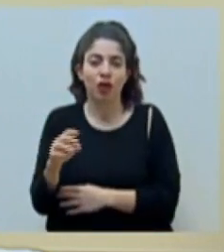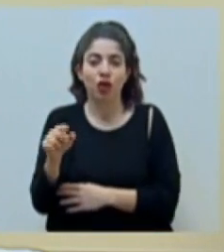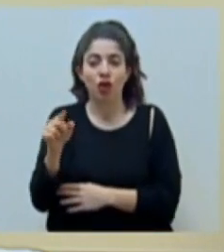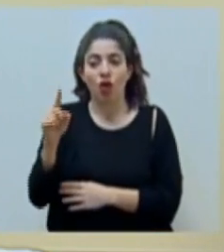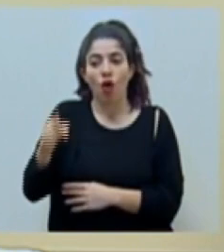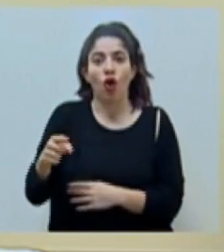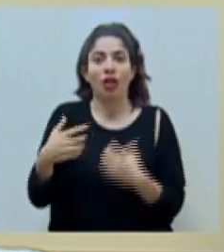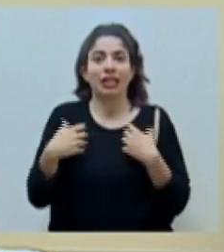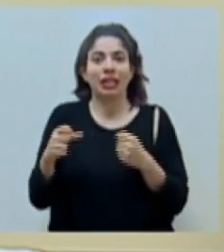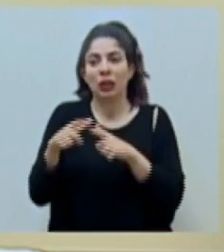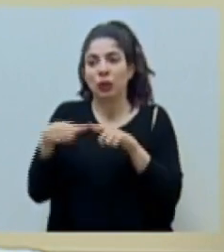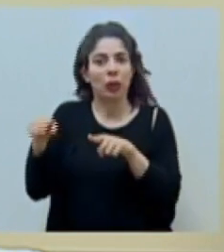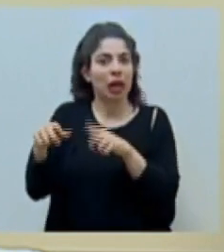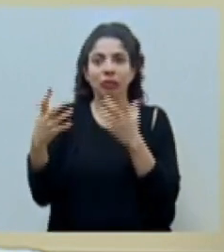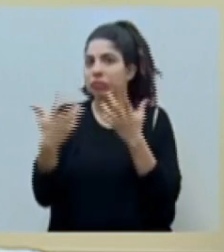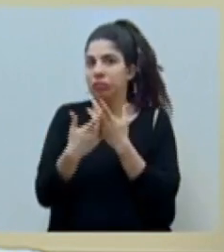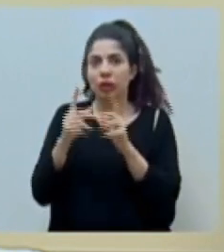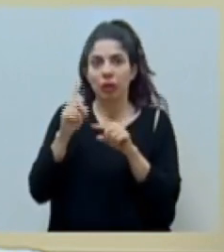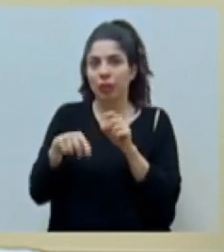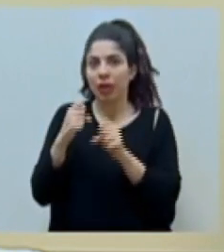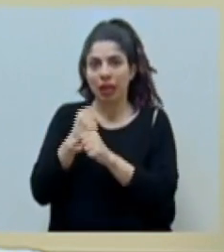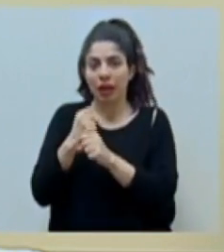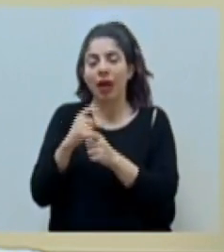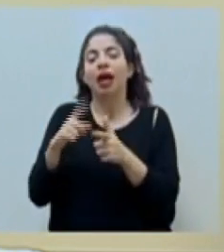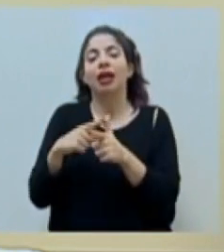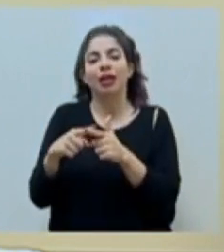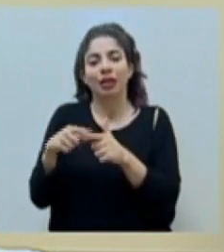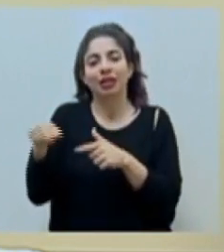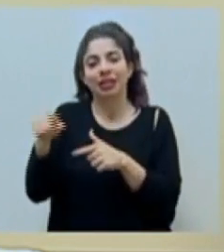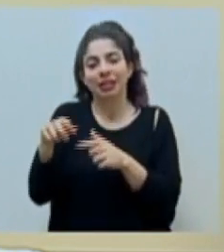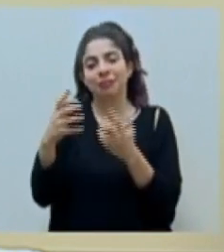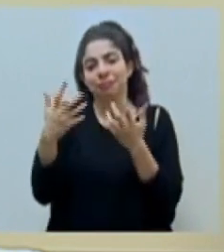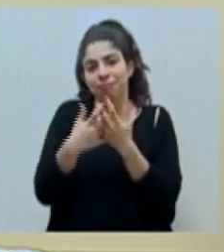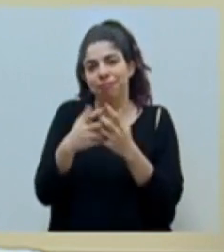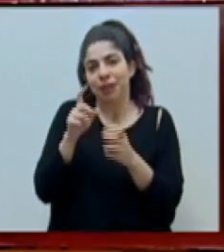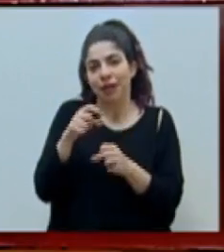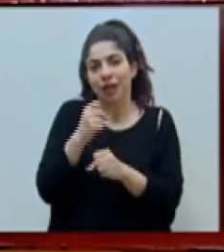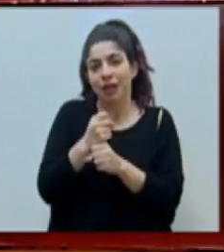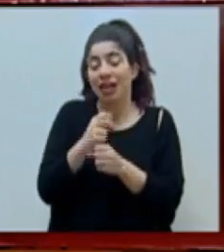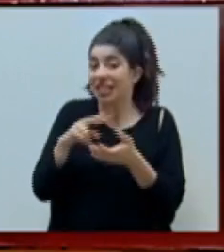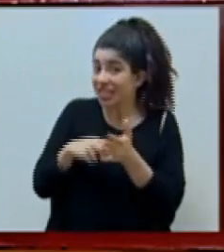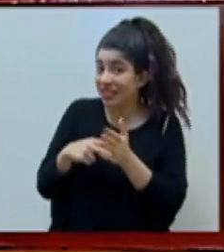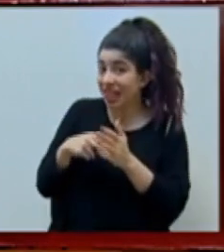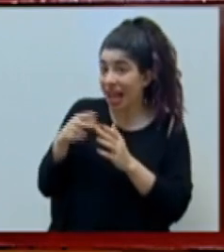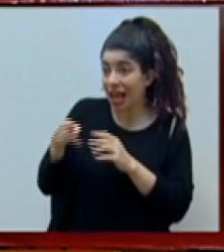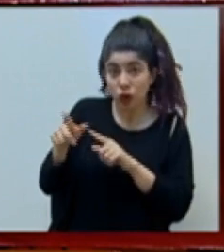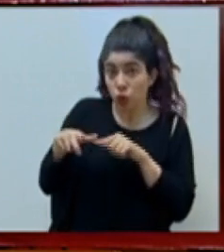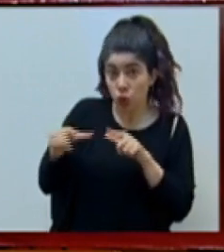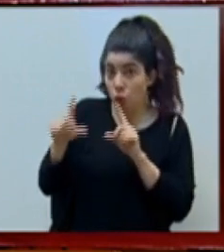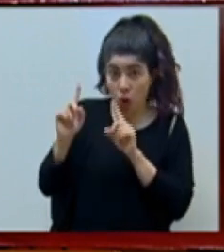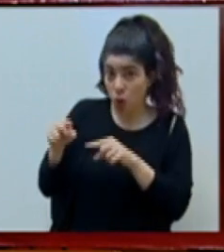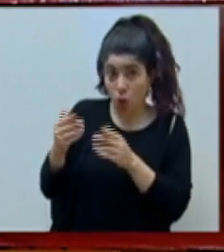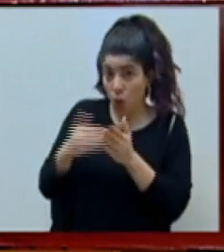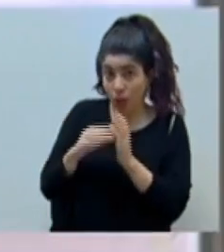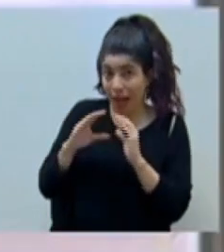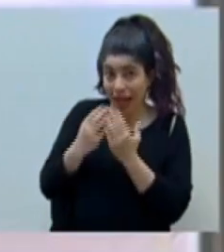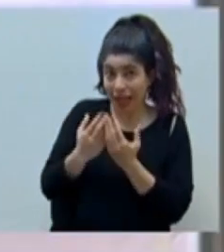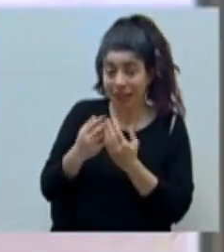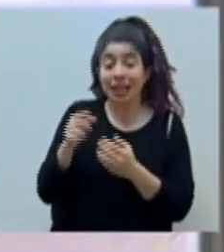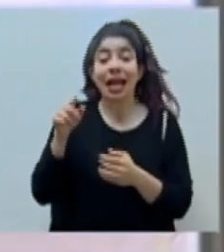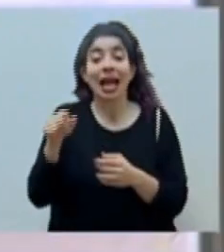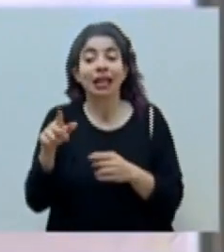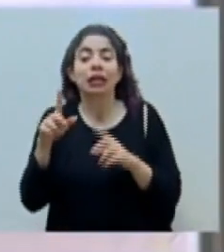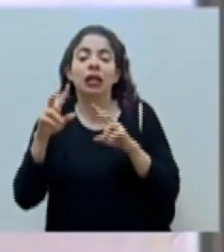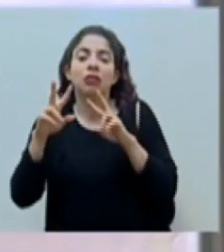orden sanitaria, y pues hay que trabajar eso con esa condición también. En esos centros no va a haber regreso a clases. En ese centro